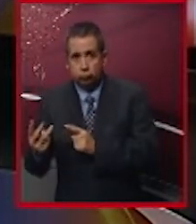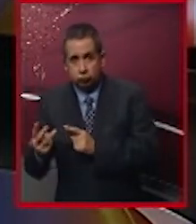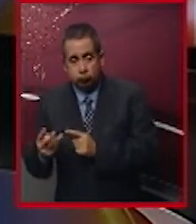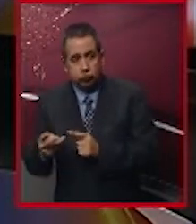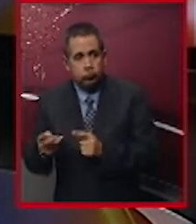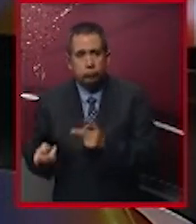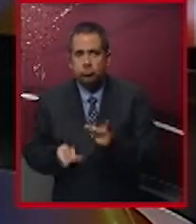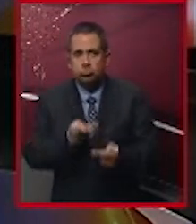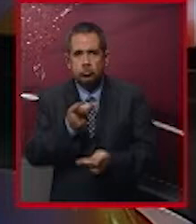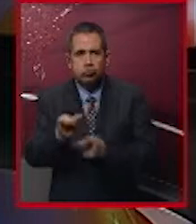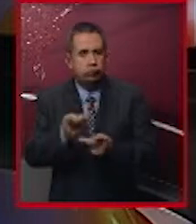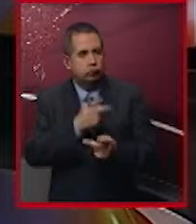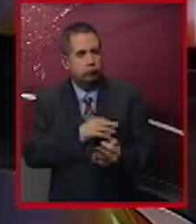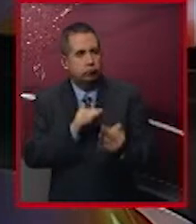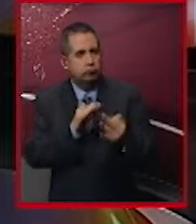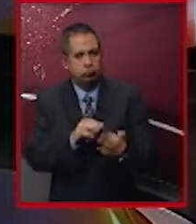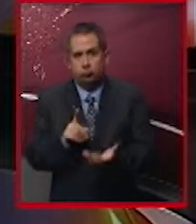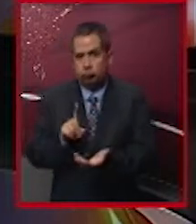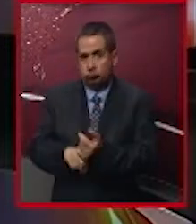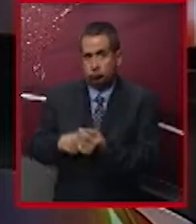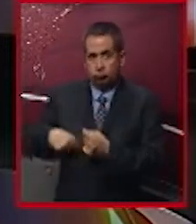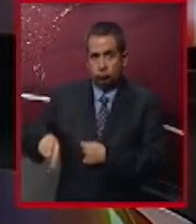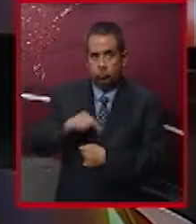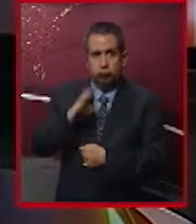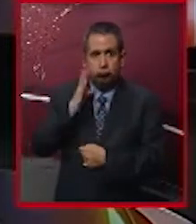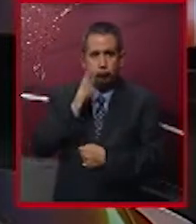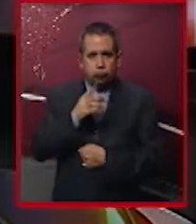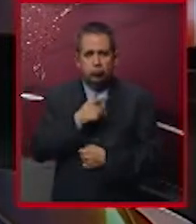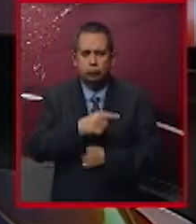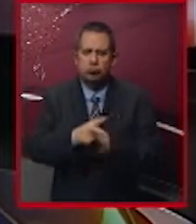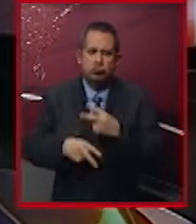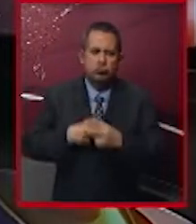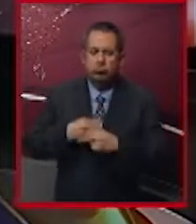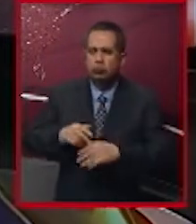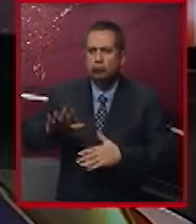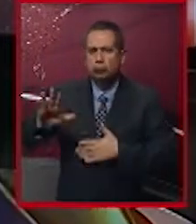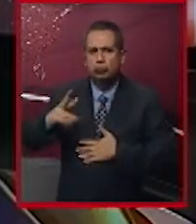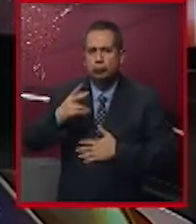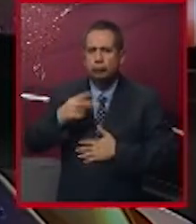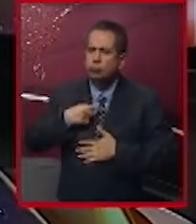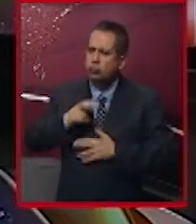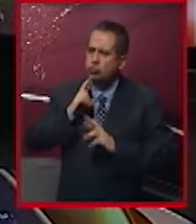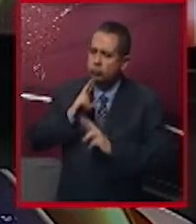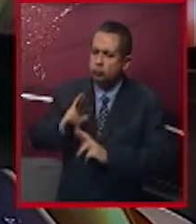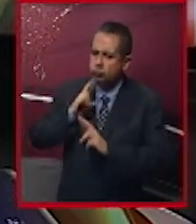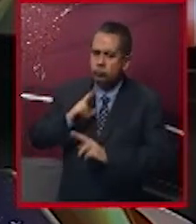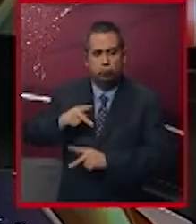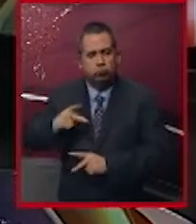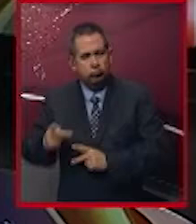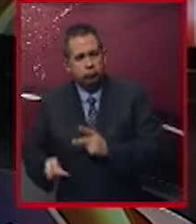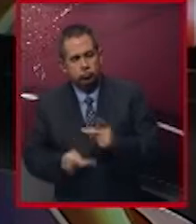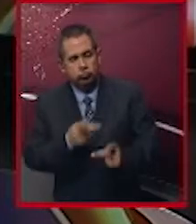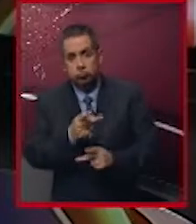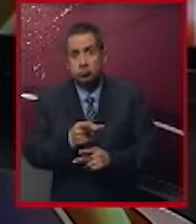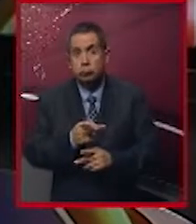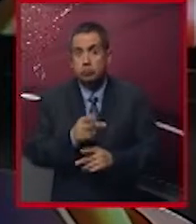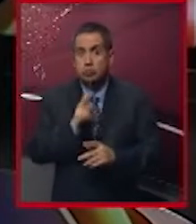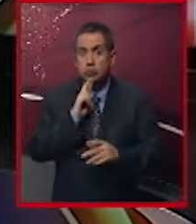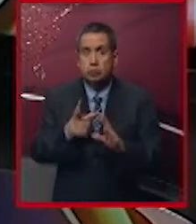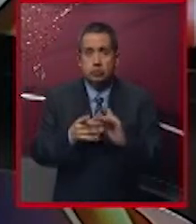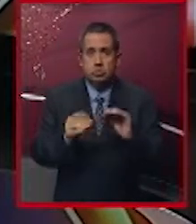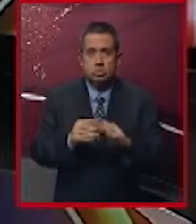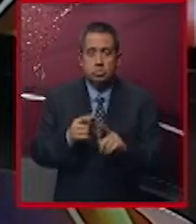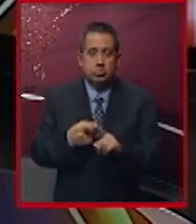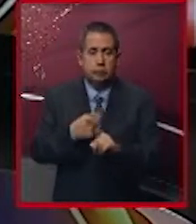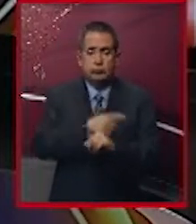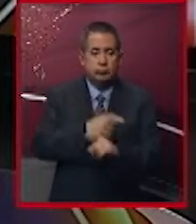del Cooperativismo y de Infraestructura de la Cámara Baja, respondió a los cuestionamientos de los distintos legisladores, pero